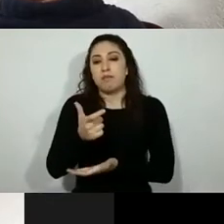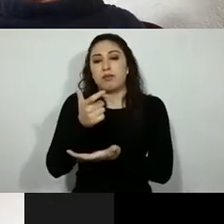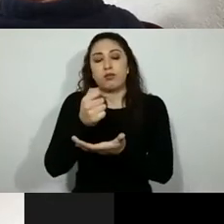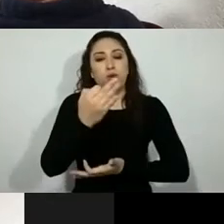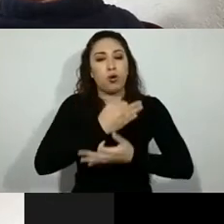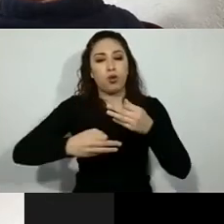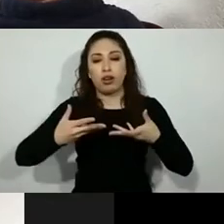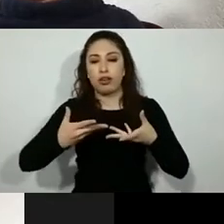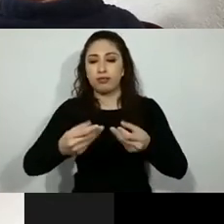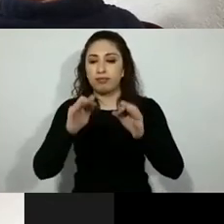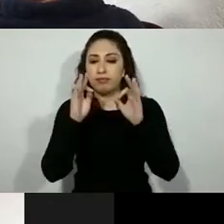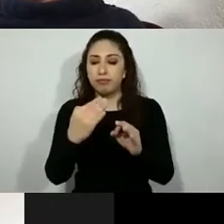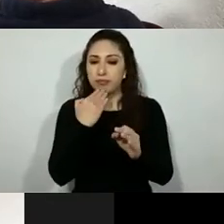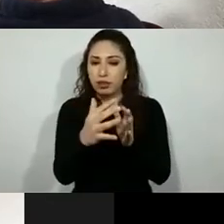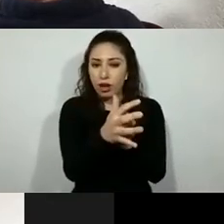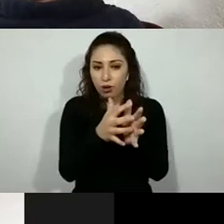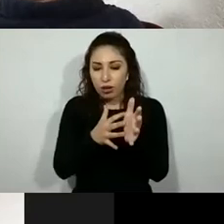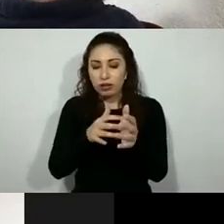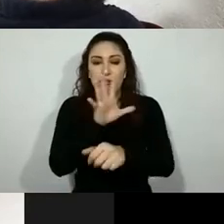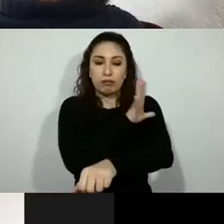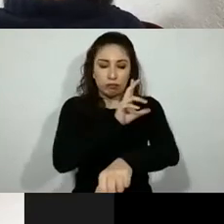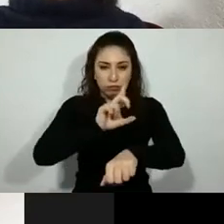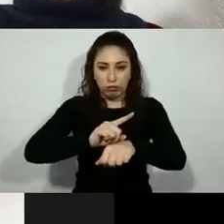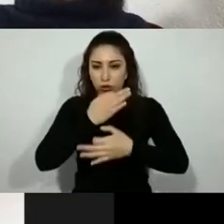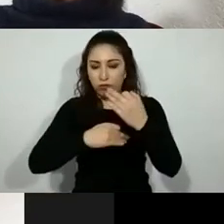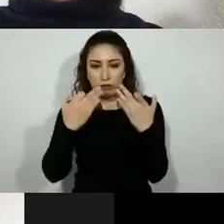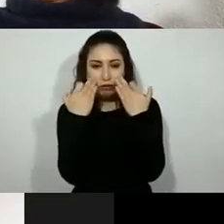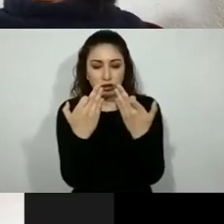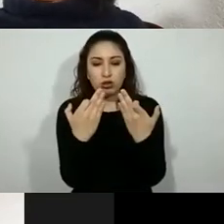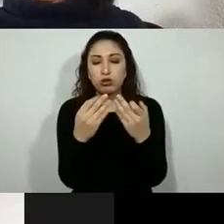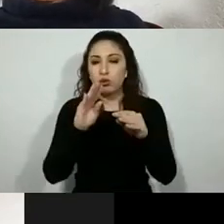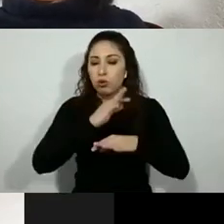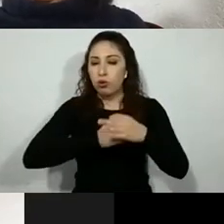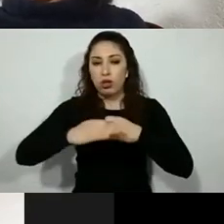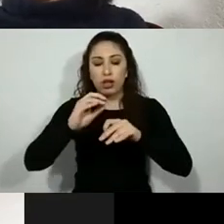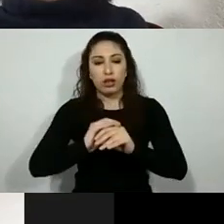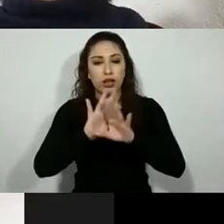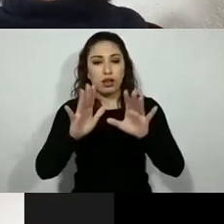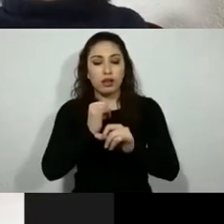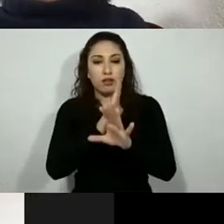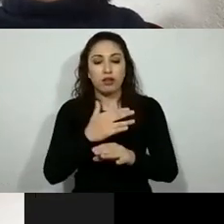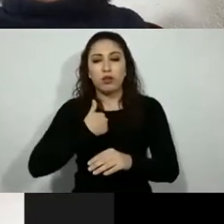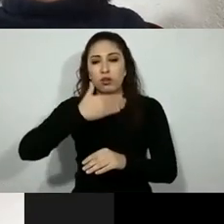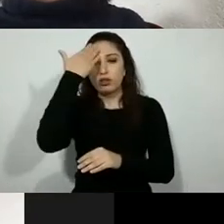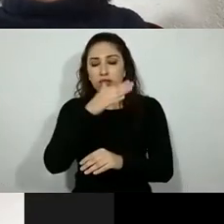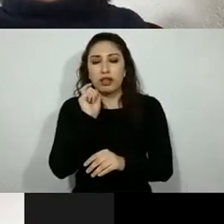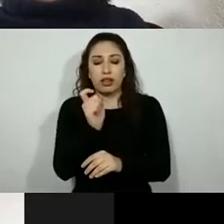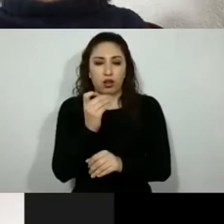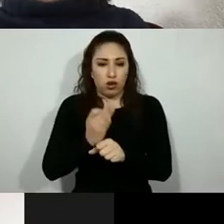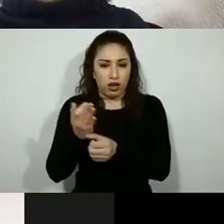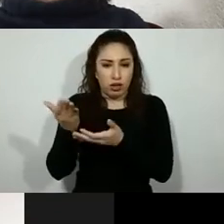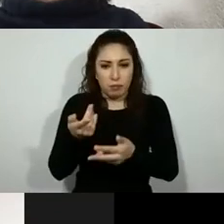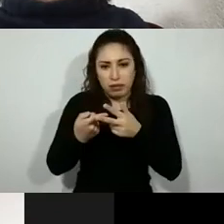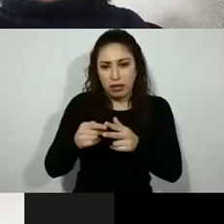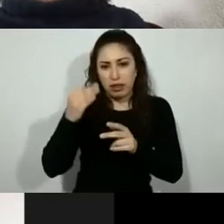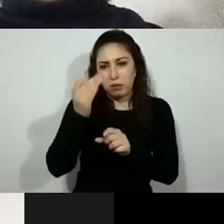con eficiencia y con austeridad. Y quiero ser muy clara, a pesar del recorte de la pandemia, no